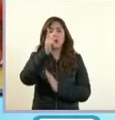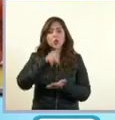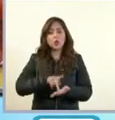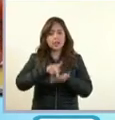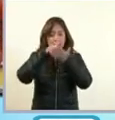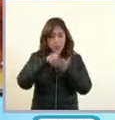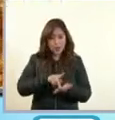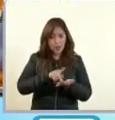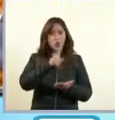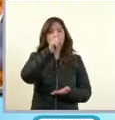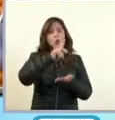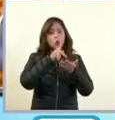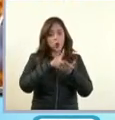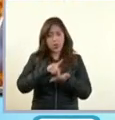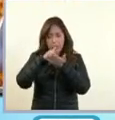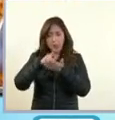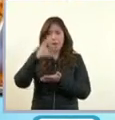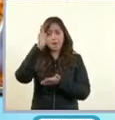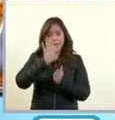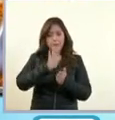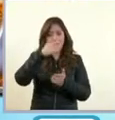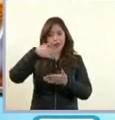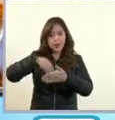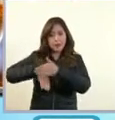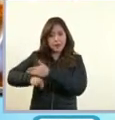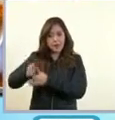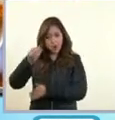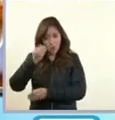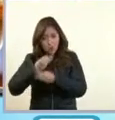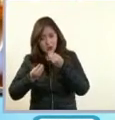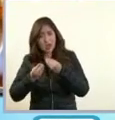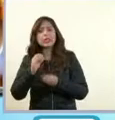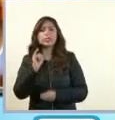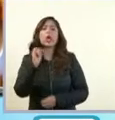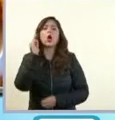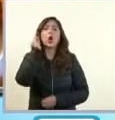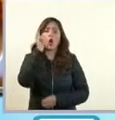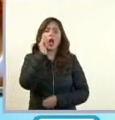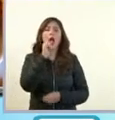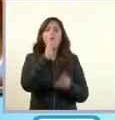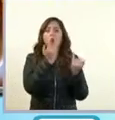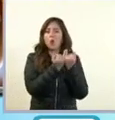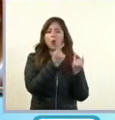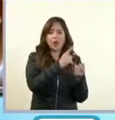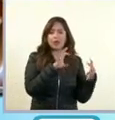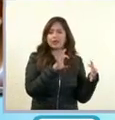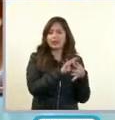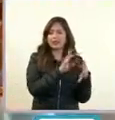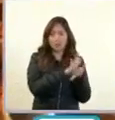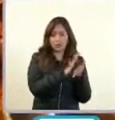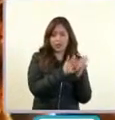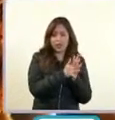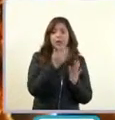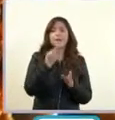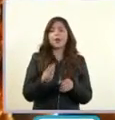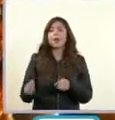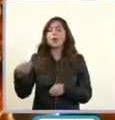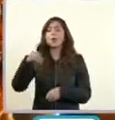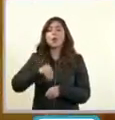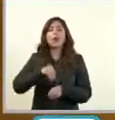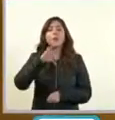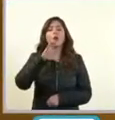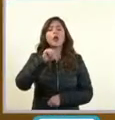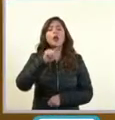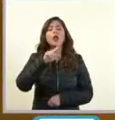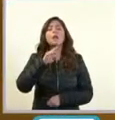comer, su kilito, métase a comer, es maíz, nada más que ojalá fuera como una tortilla, vemos aquí en pantalla, Sí, están adicionadas de caramelo,